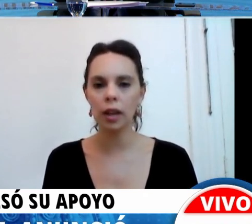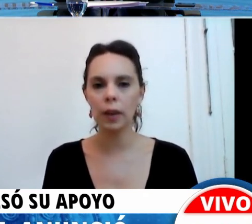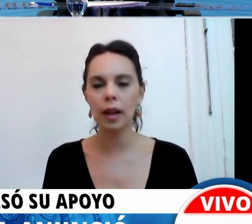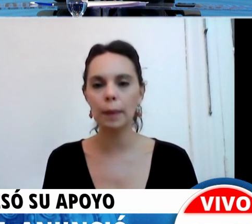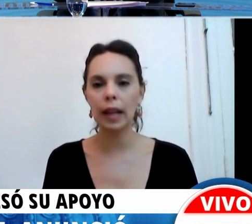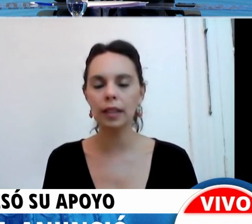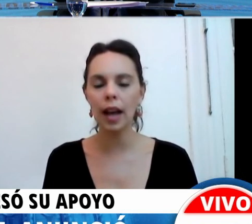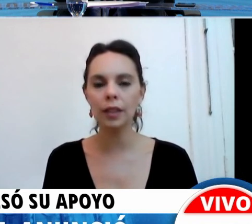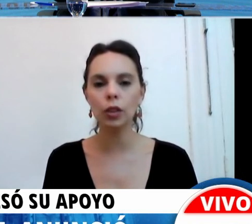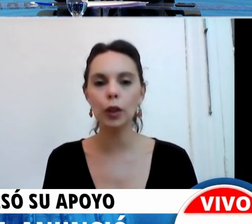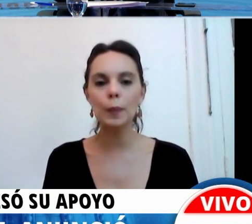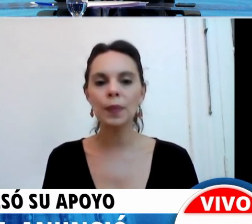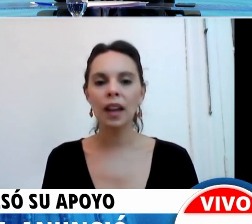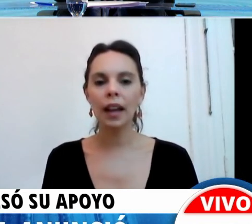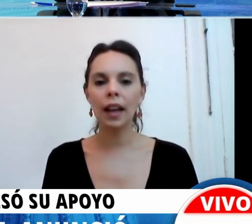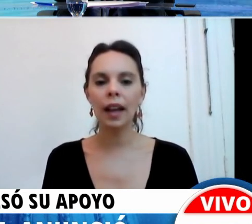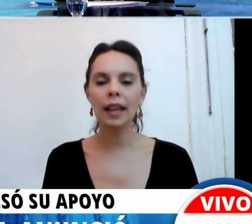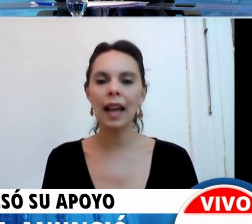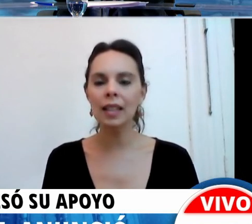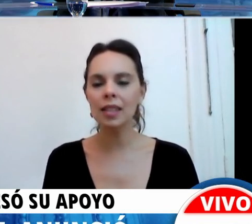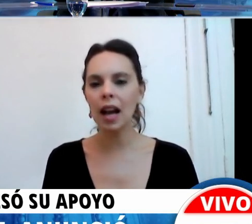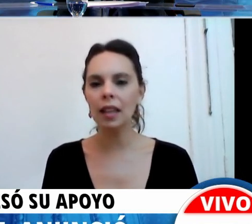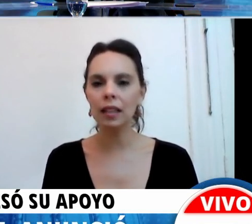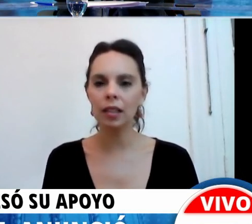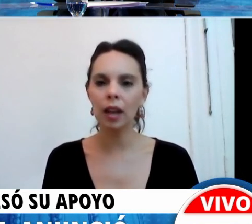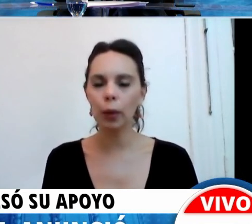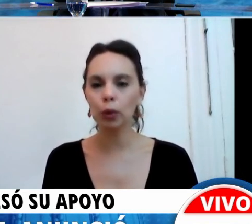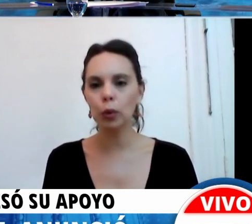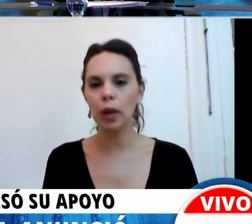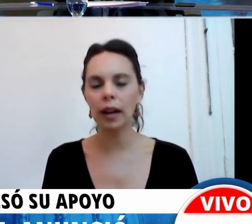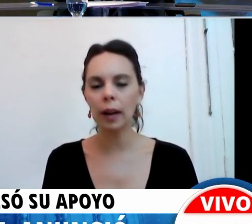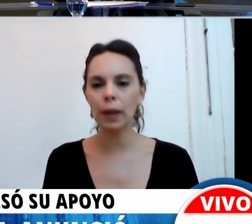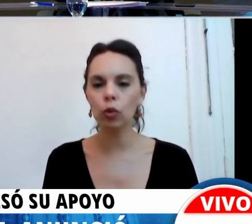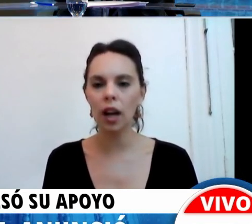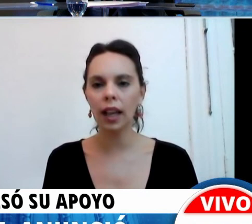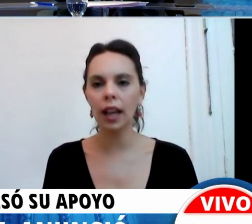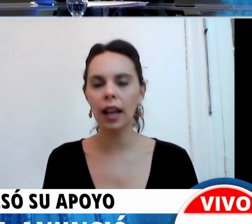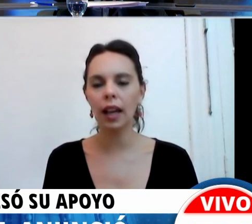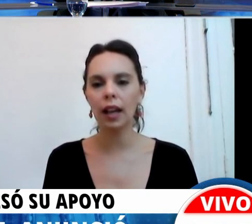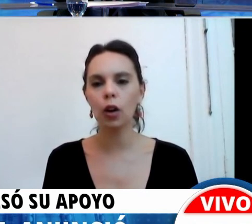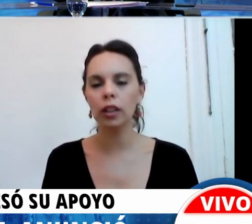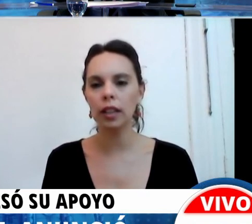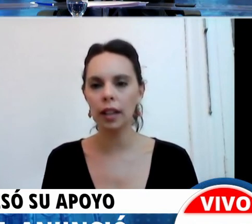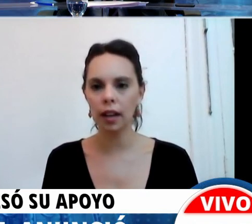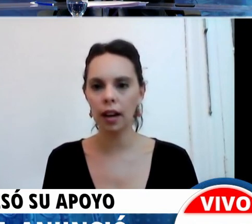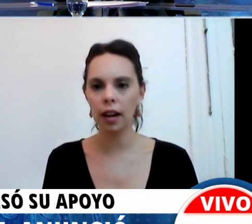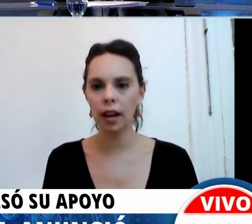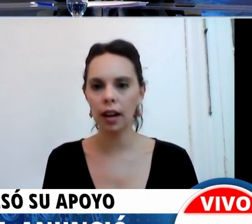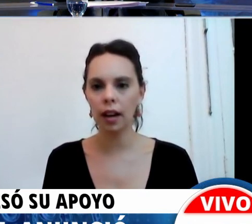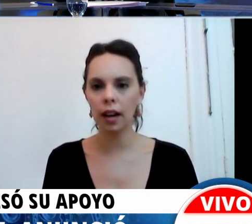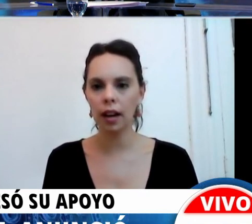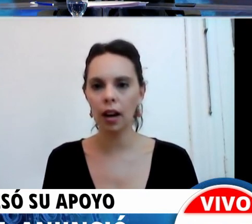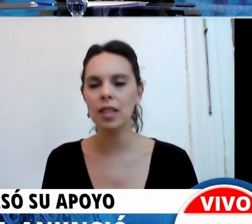de las cosas que venían planteando. Y ahí sí hay distintas posturas respecto a qué rol tiene que tener